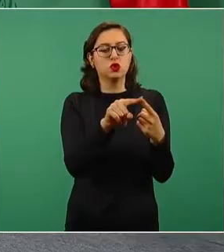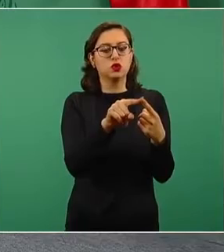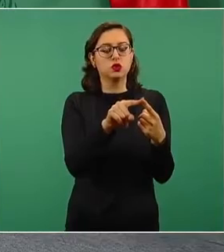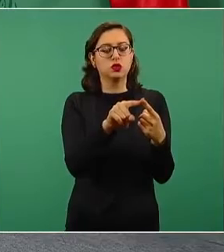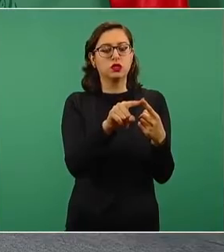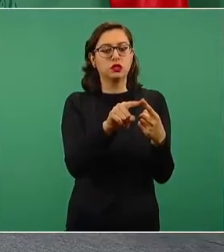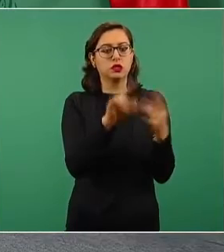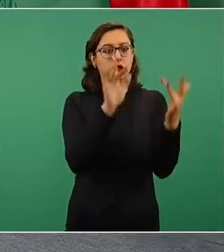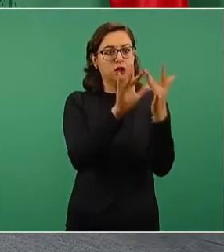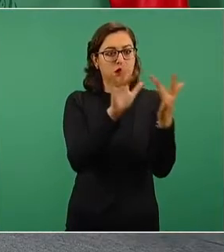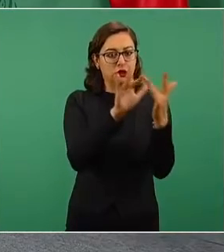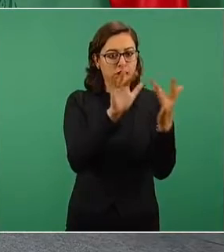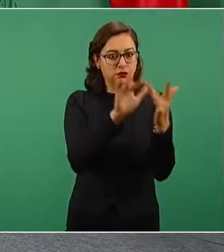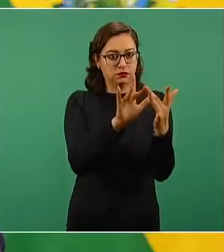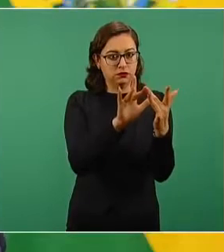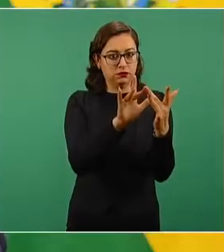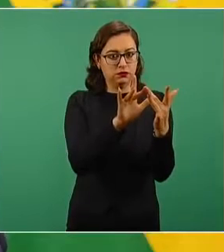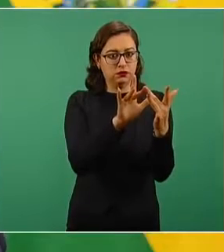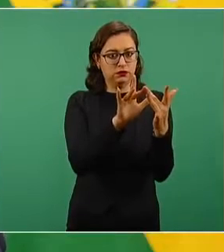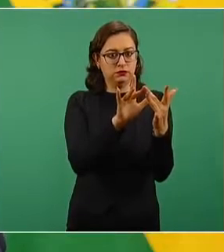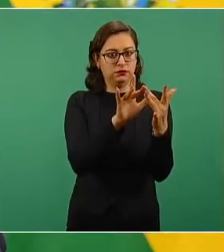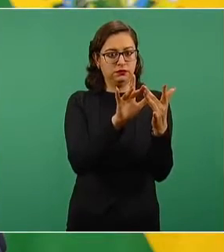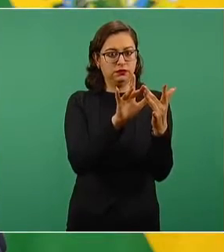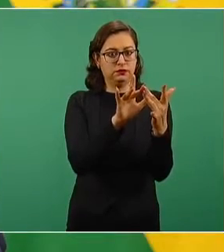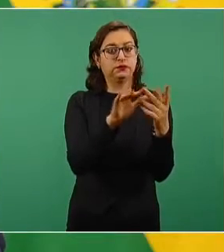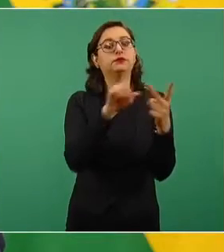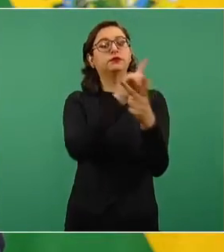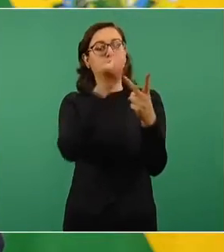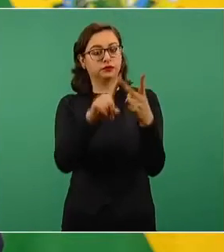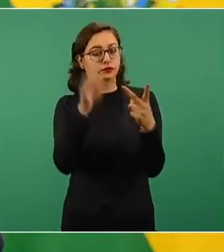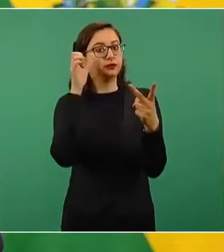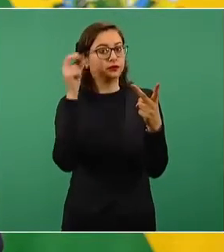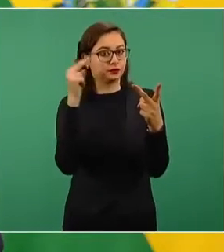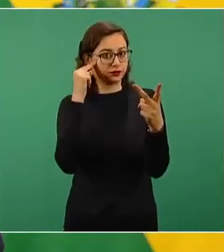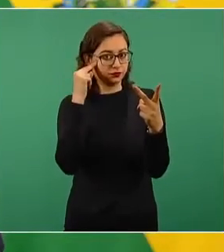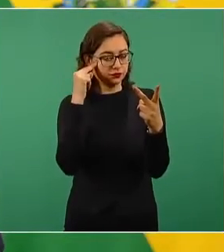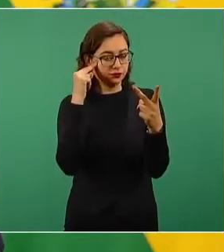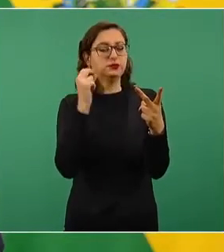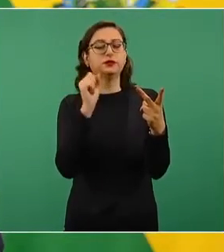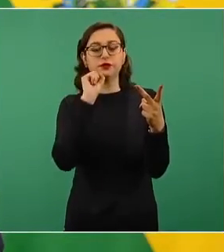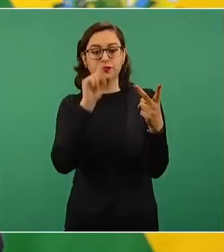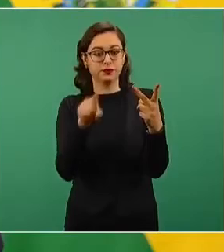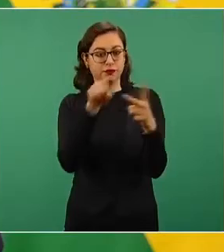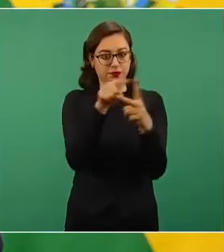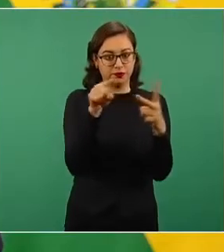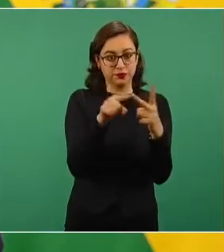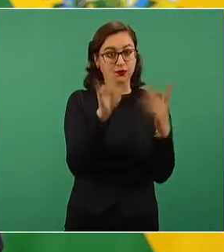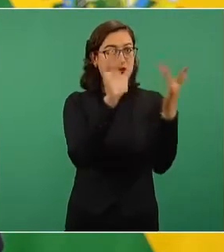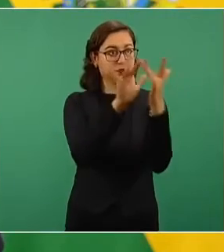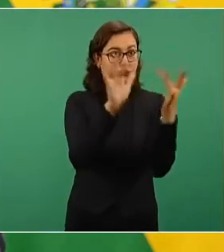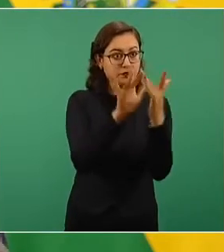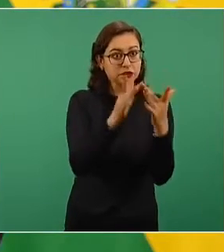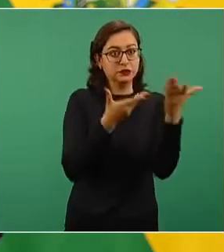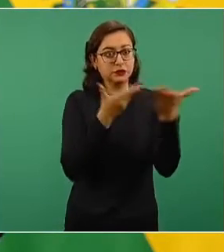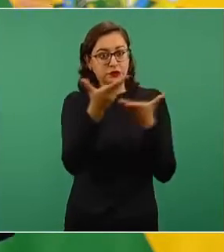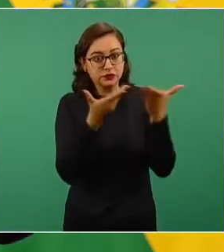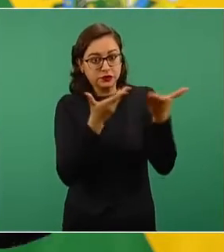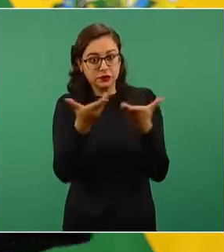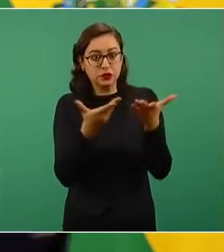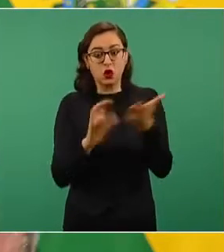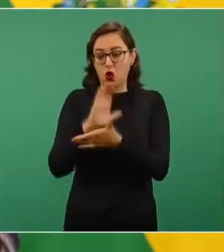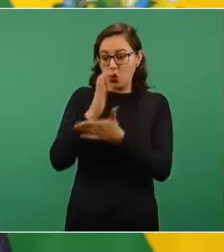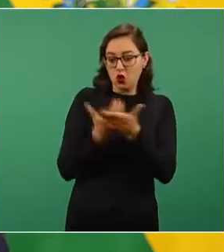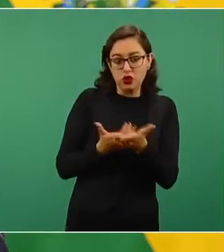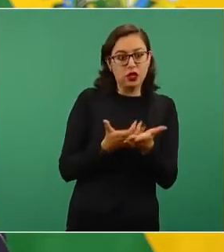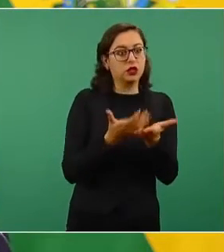y la vacuna china para poder contratar, y evidentemente todo el mundo